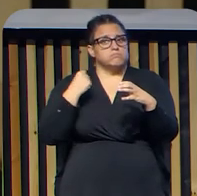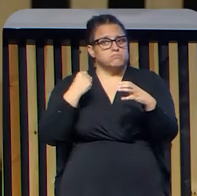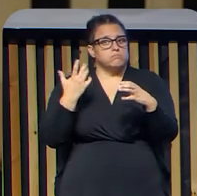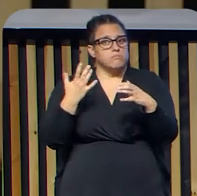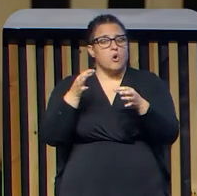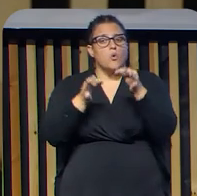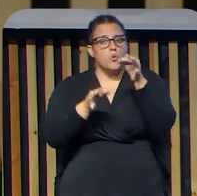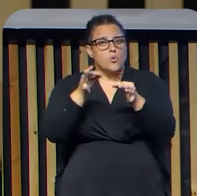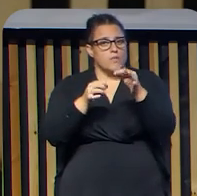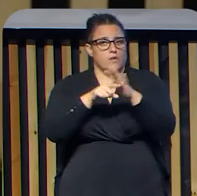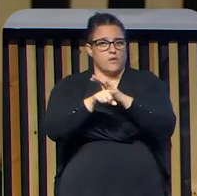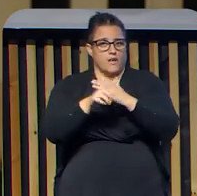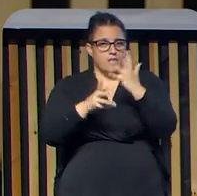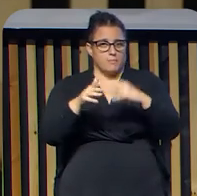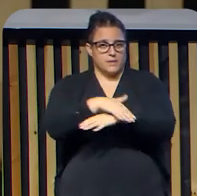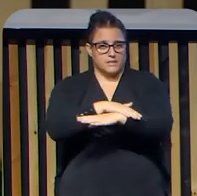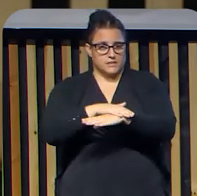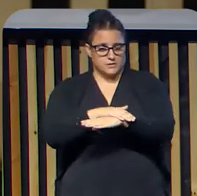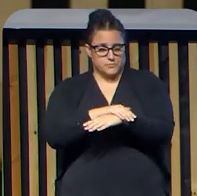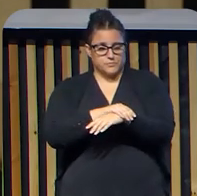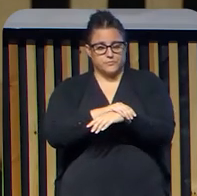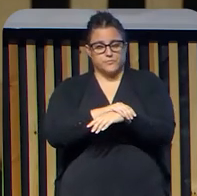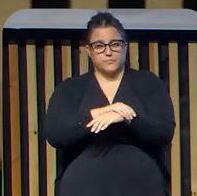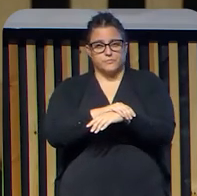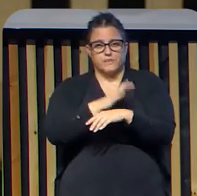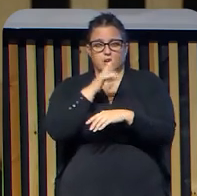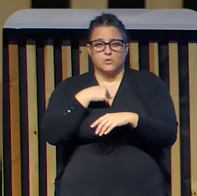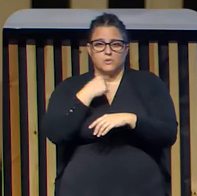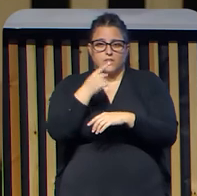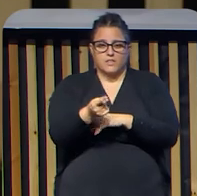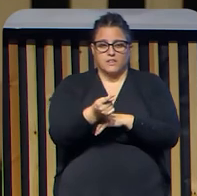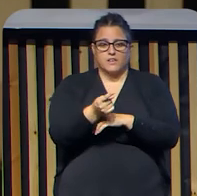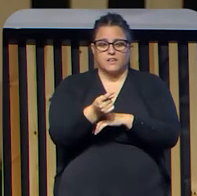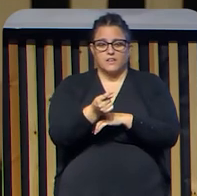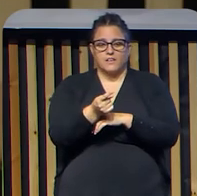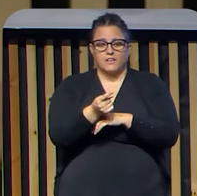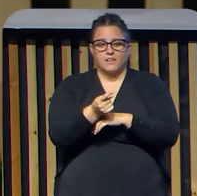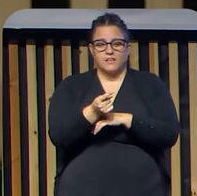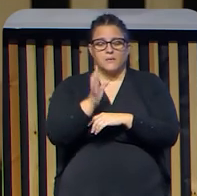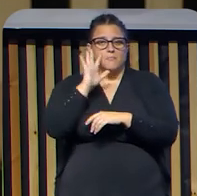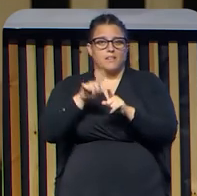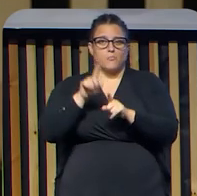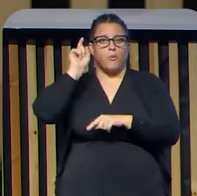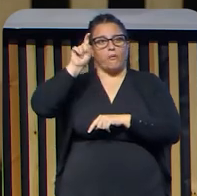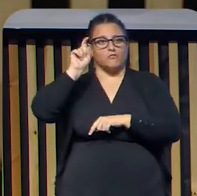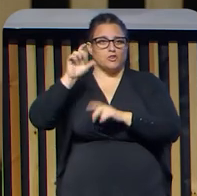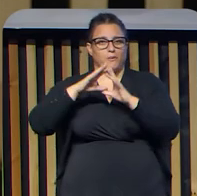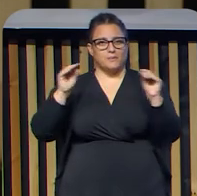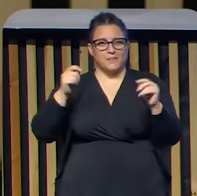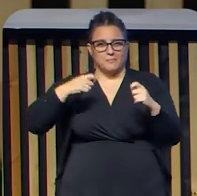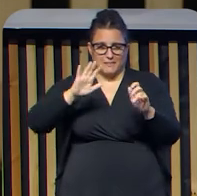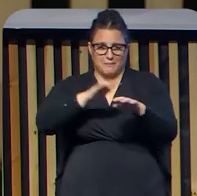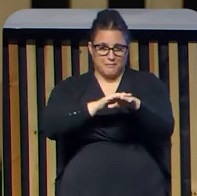como de profa de universidad pesada pero si uno lo piensa y yo en eso he tenido que pensar mucho ahí